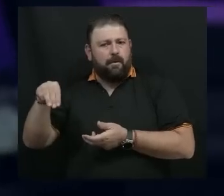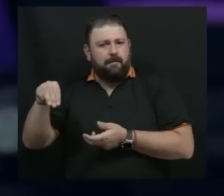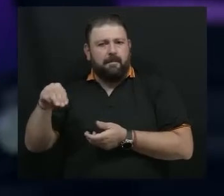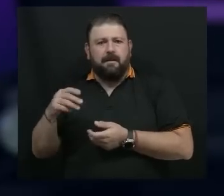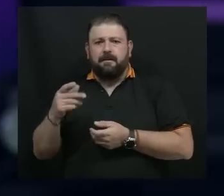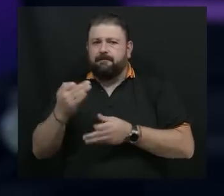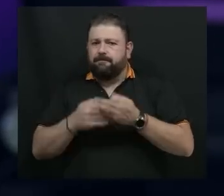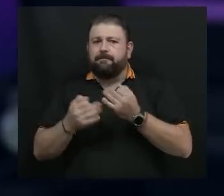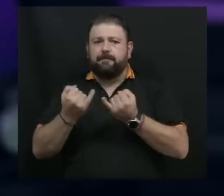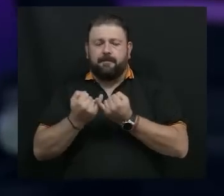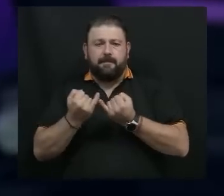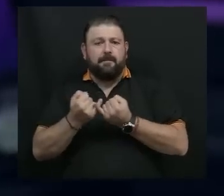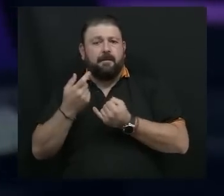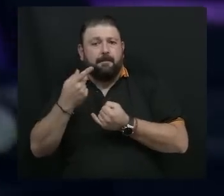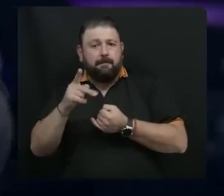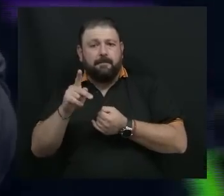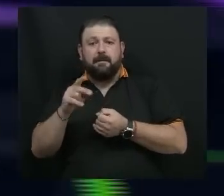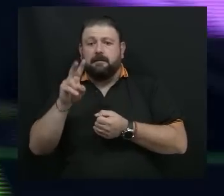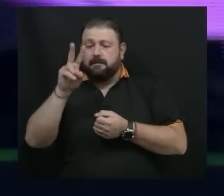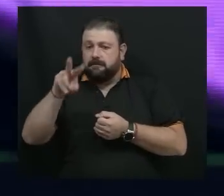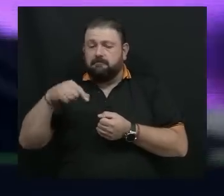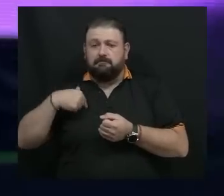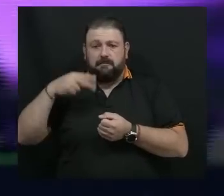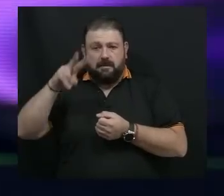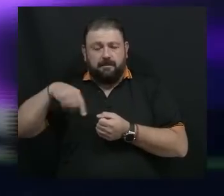No, yo no quiero ver, profe, pero yo sé que funciona.